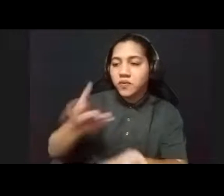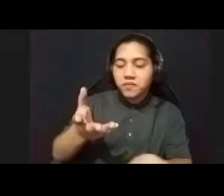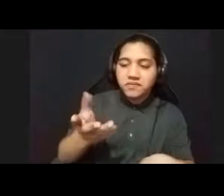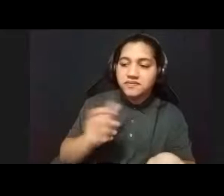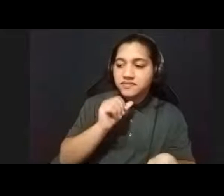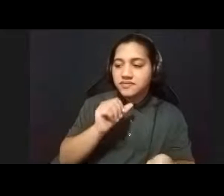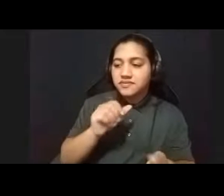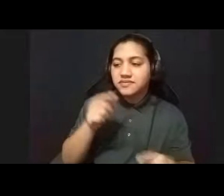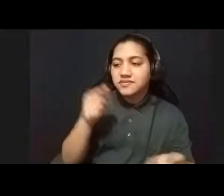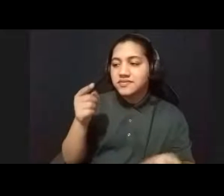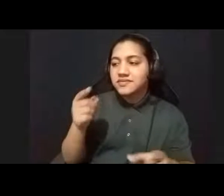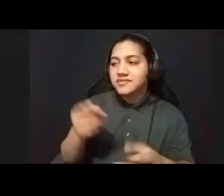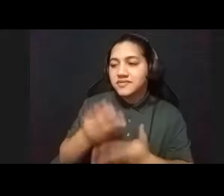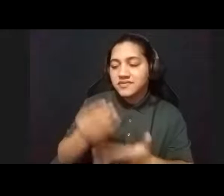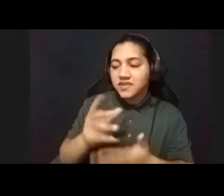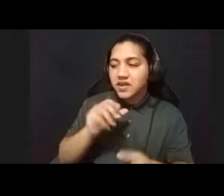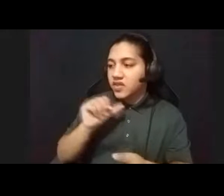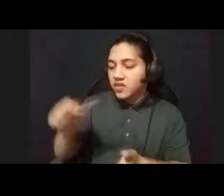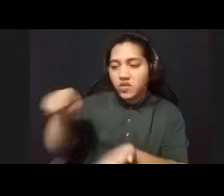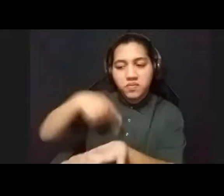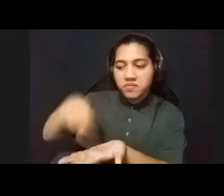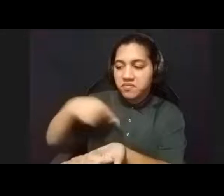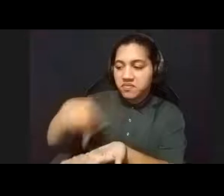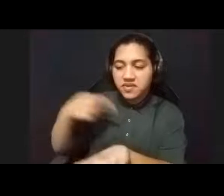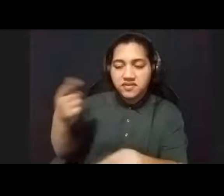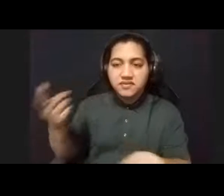esas cavilaciones pasó el verano entero,